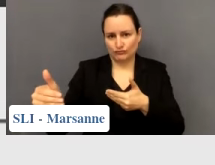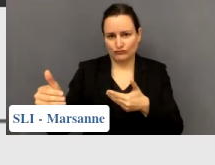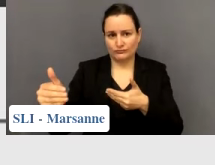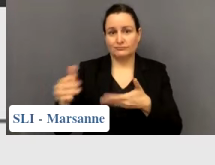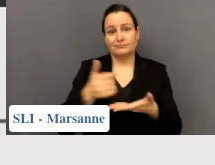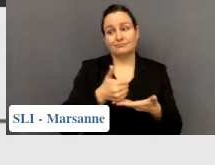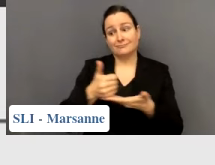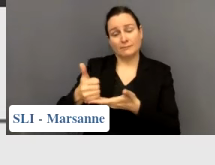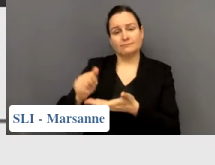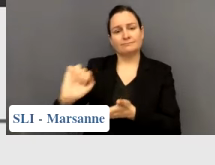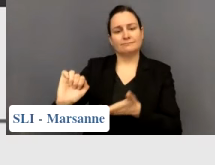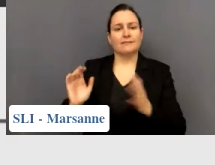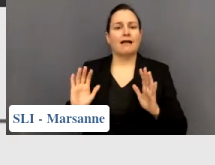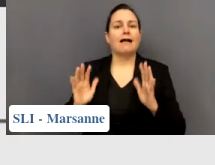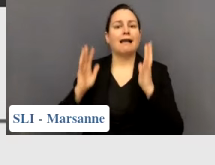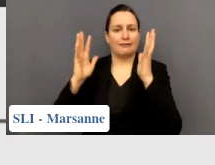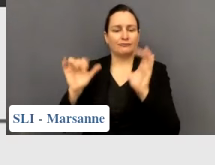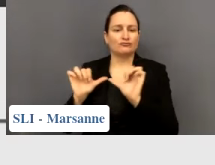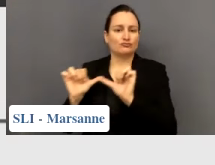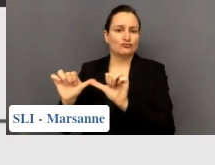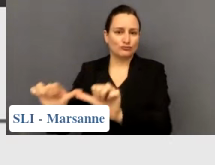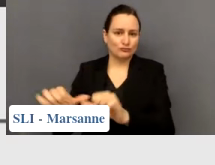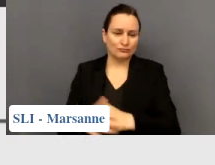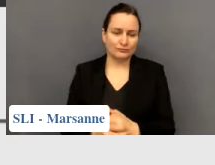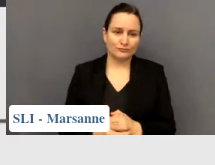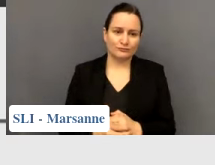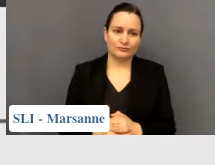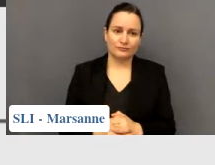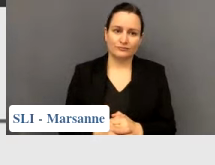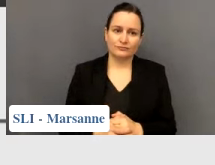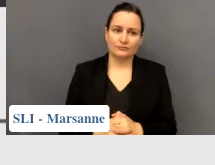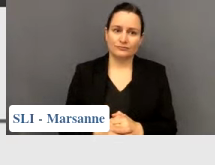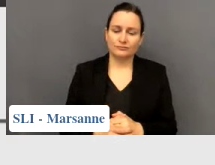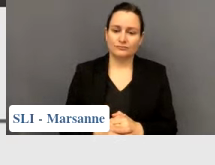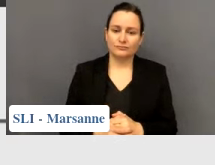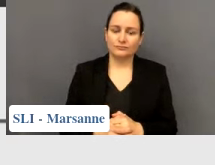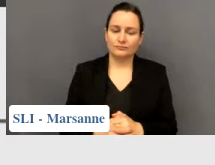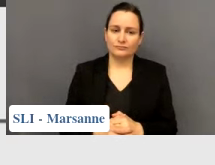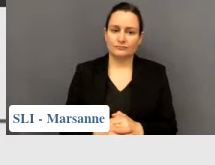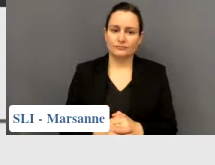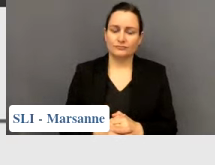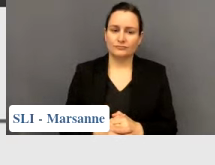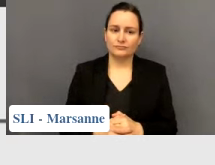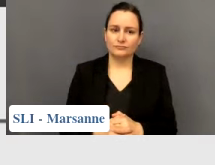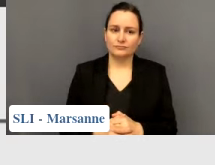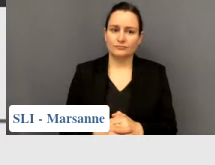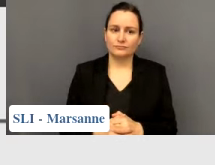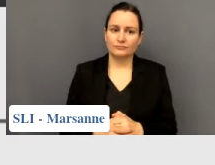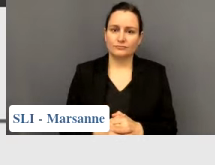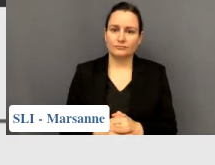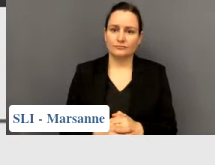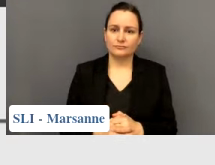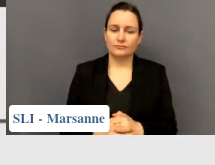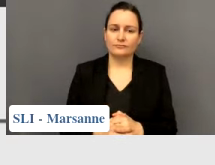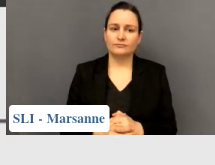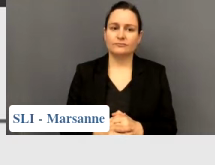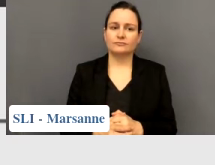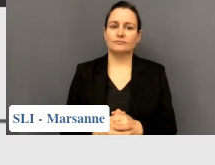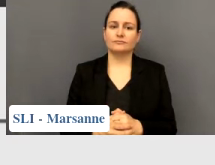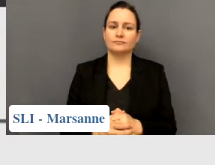Algunas de las características e interseccionalidades de las personas destinatarias del programa, también unas cifras